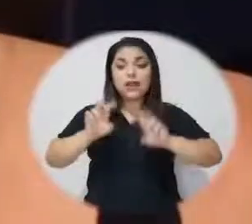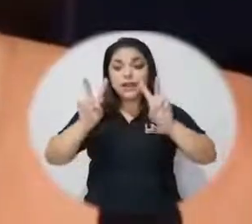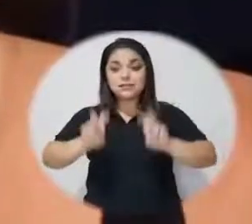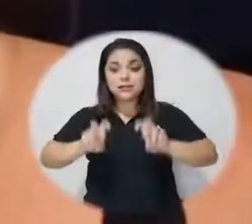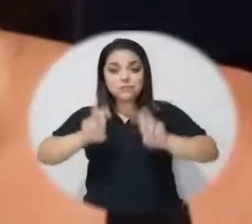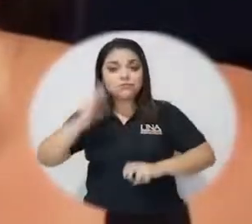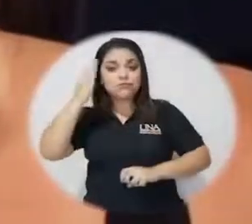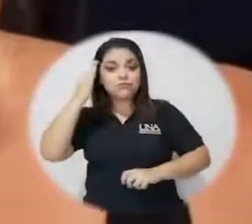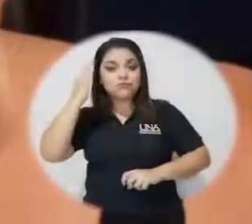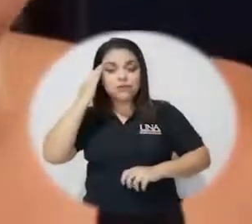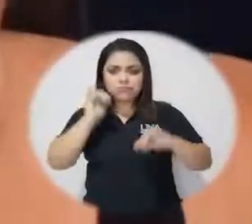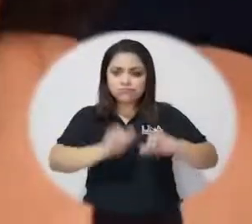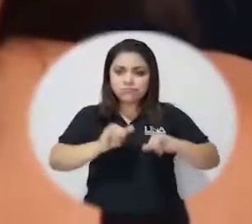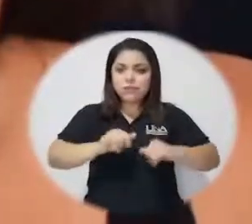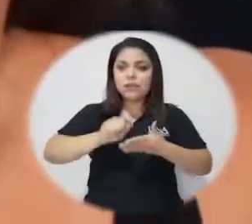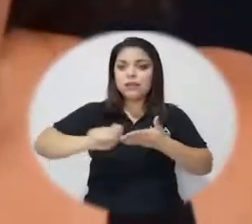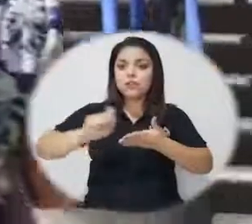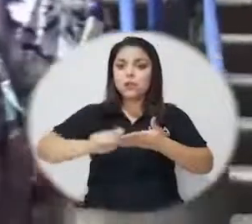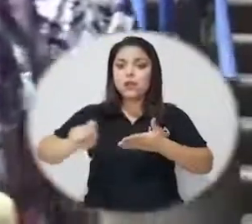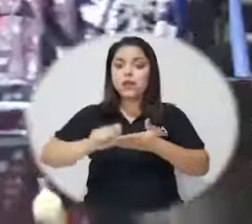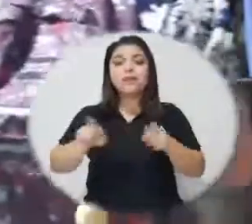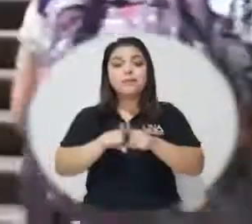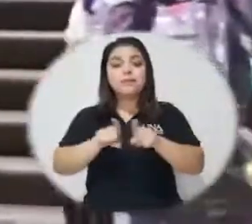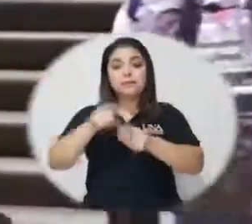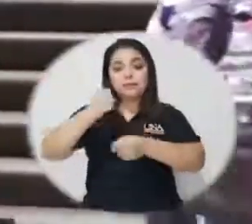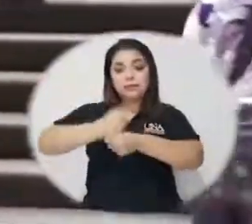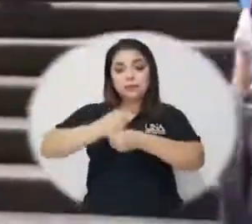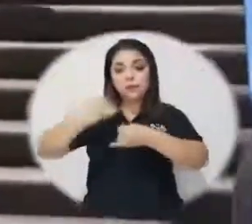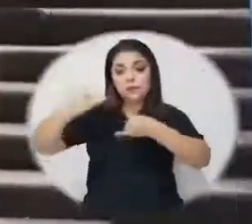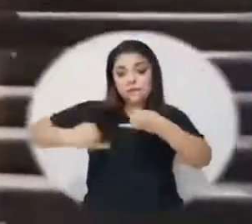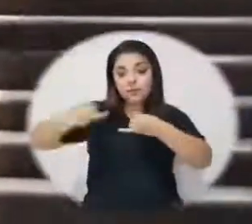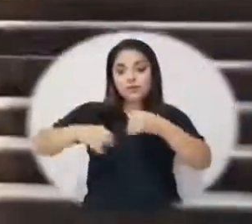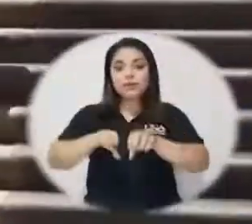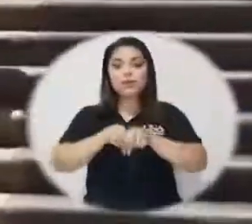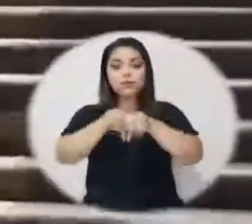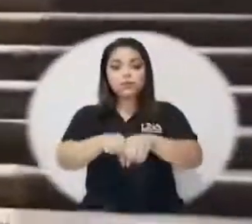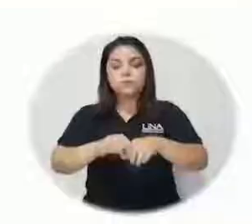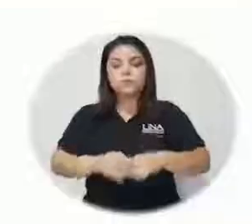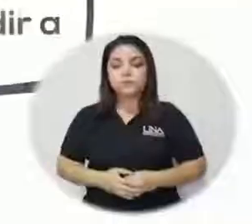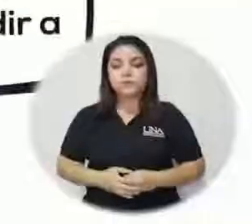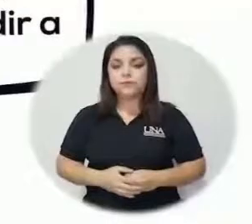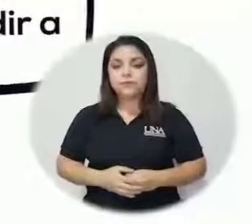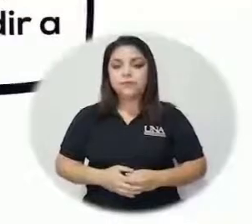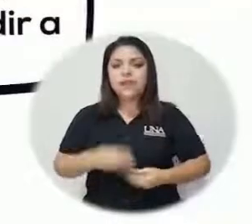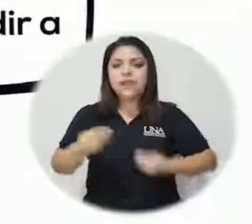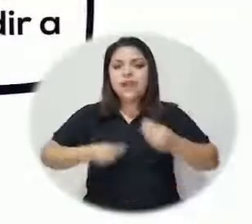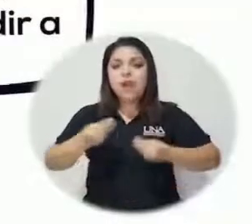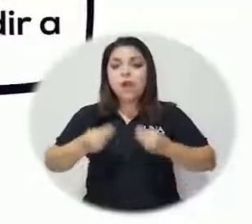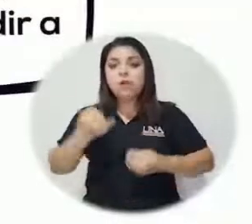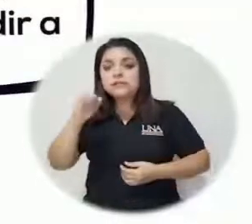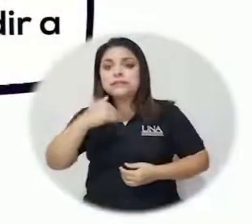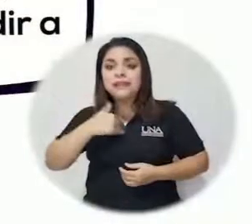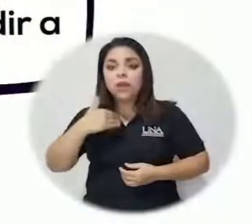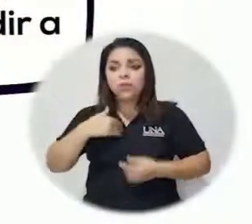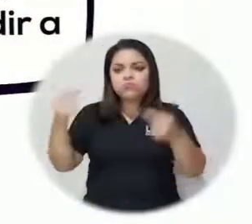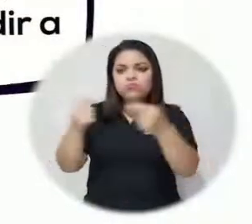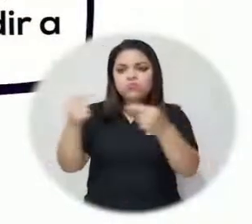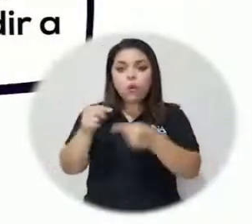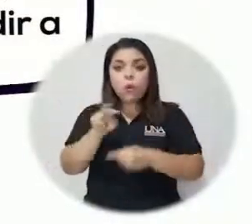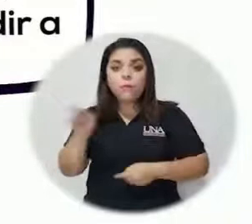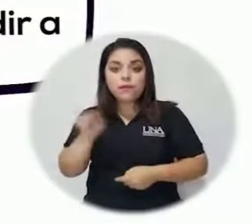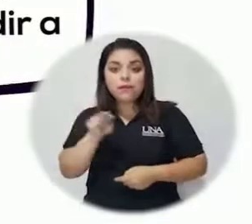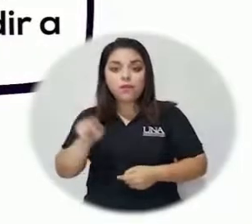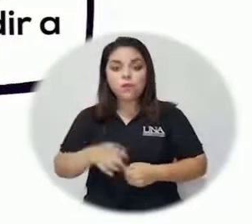por suficiencia, retención de escolaridad y trabajos finales de graduación. ¿Y en caso de que se presente un conflicto